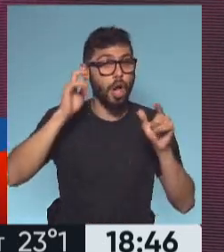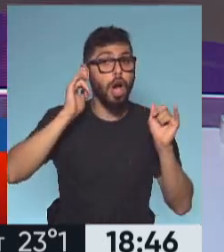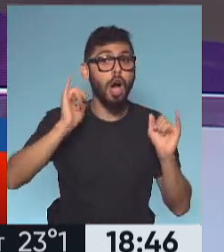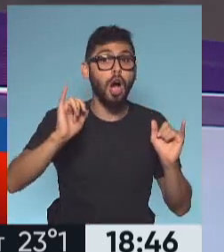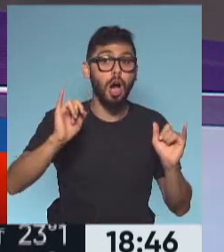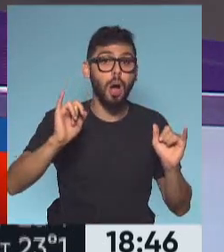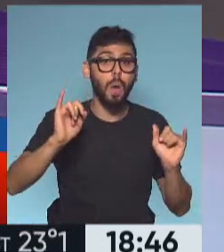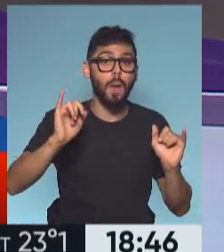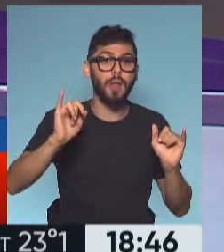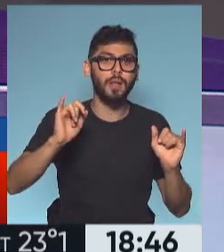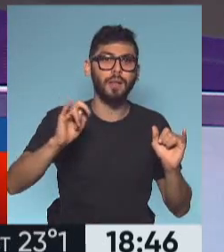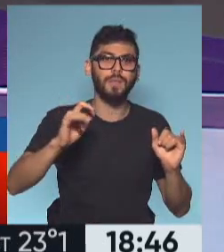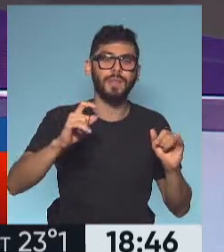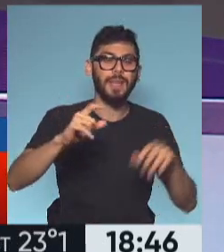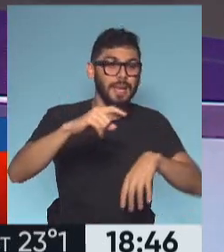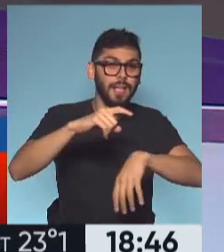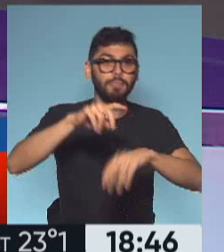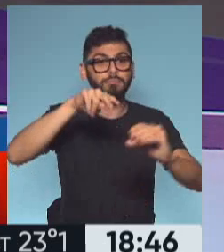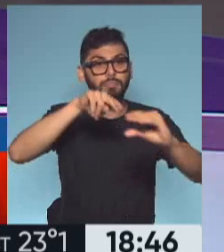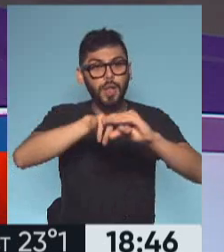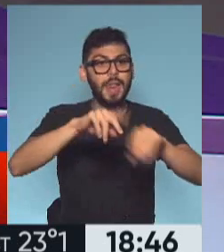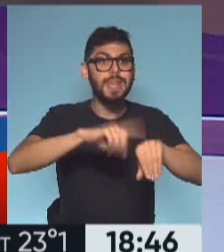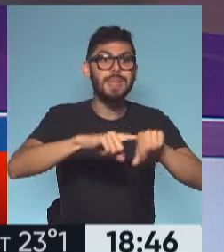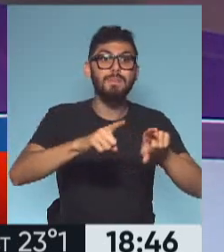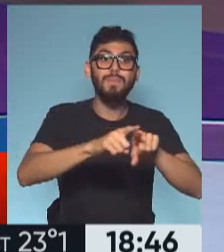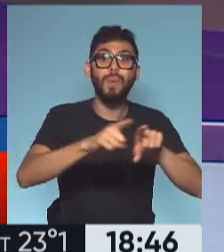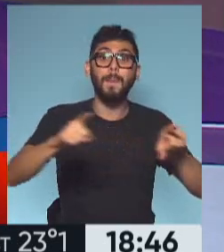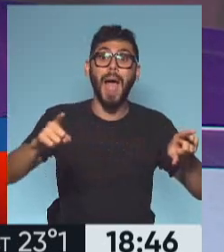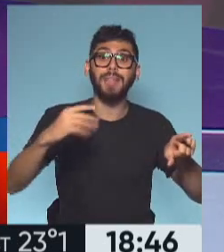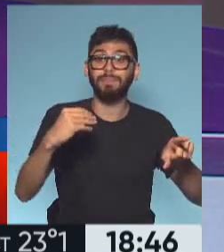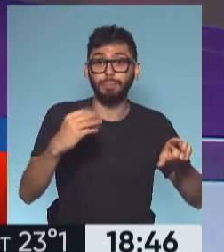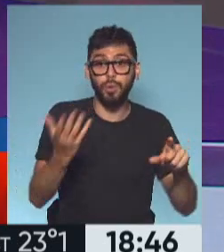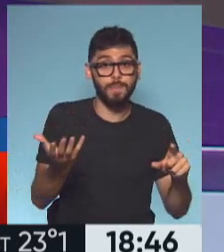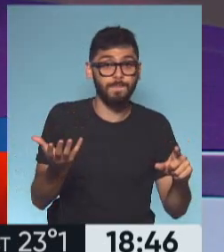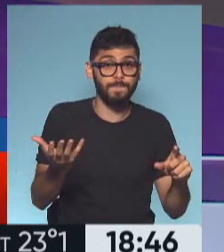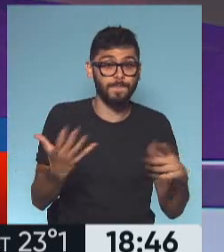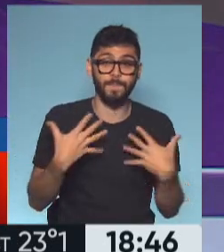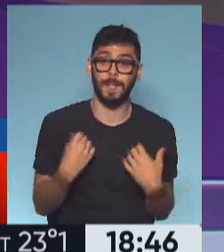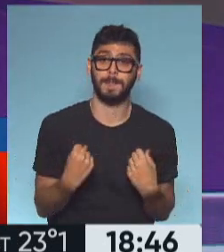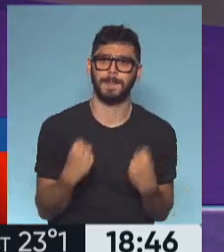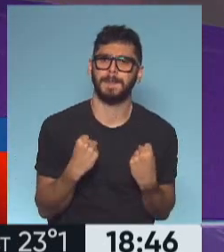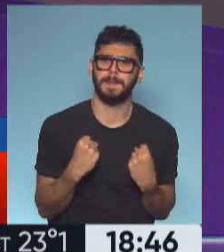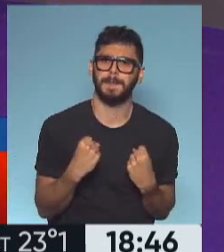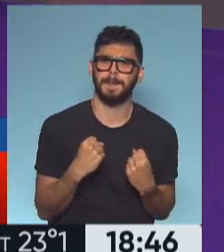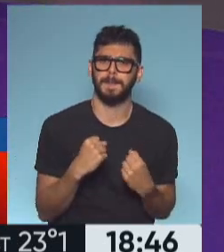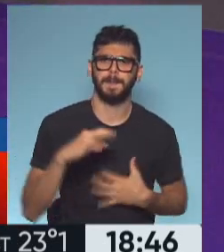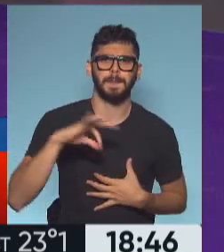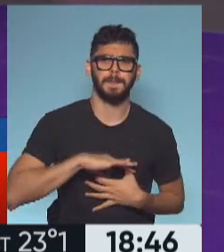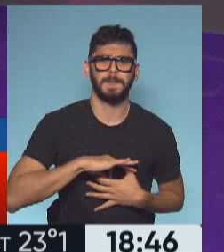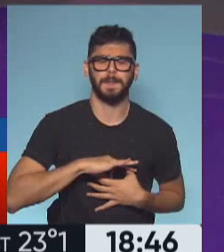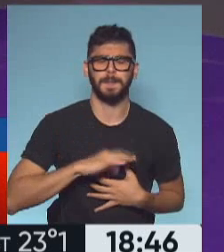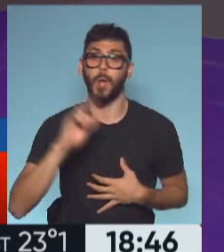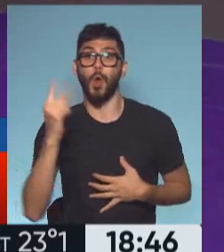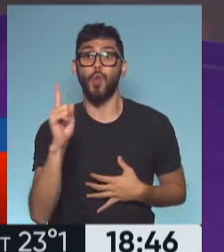viven más, ocupan durante más tiempo la sala de cuidado intensivo porque evidentemente son más resistentes y viven más. Esto quiere